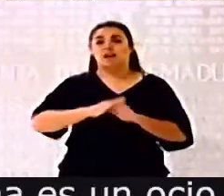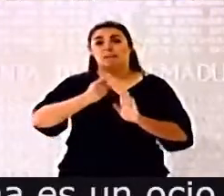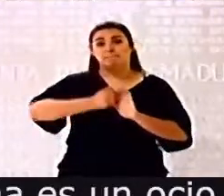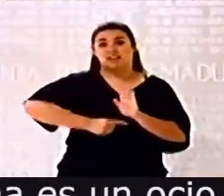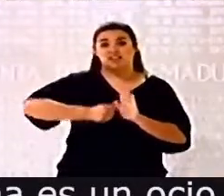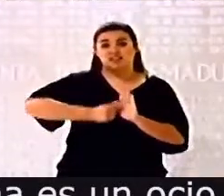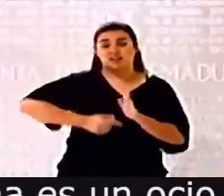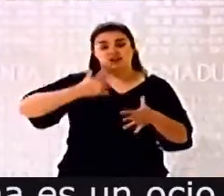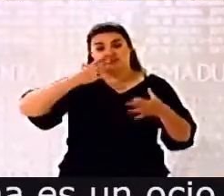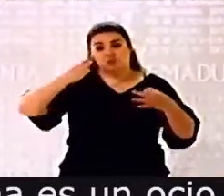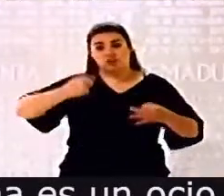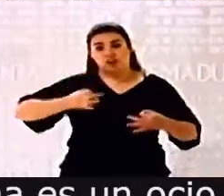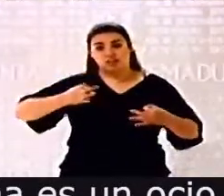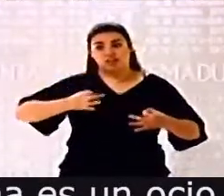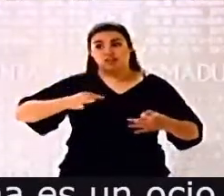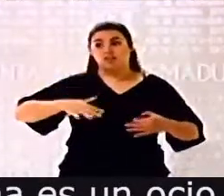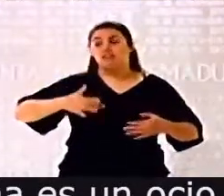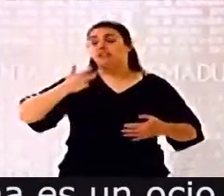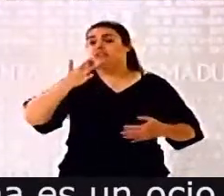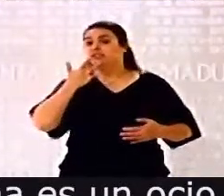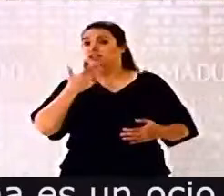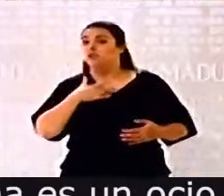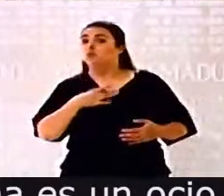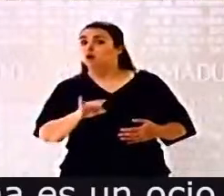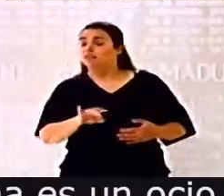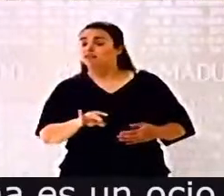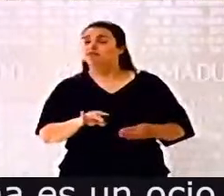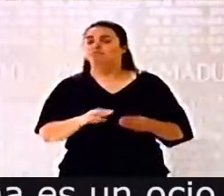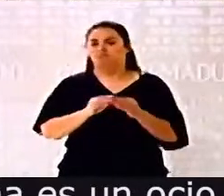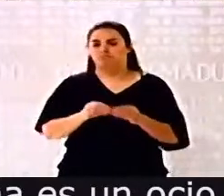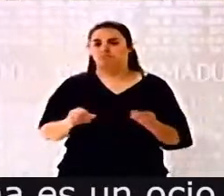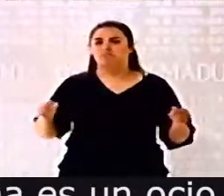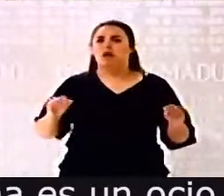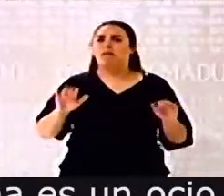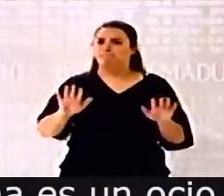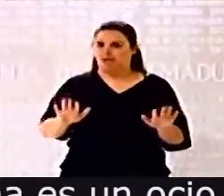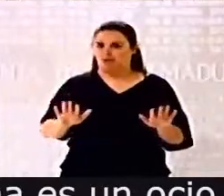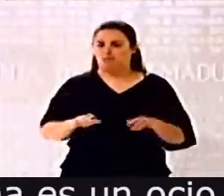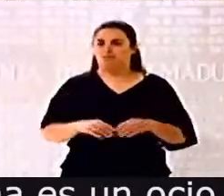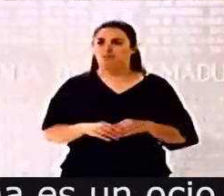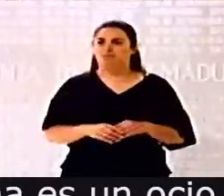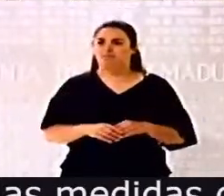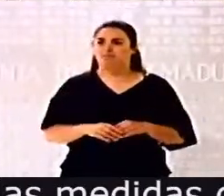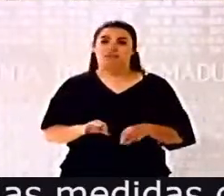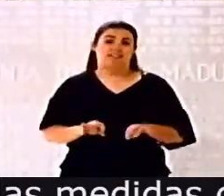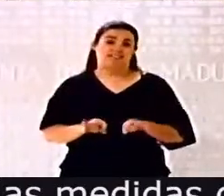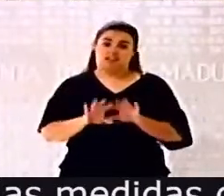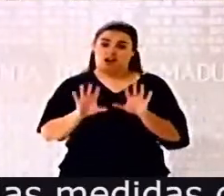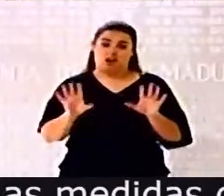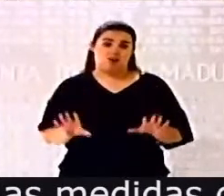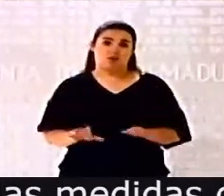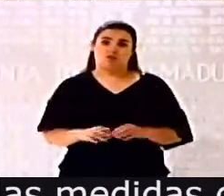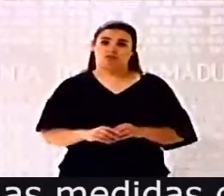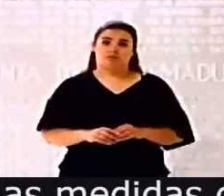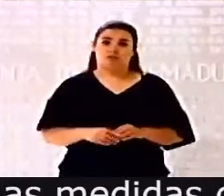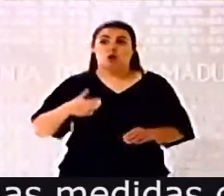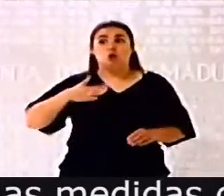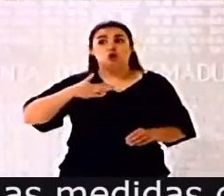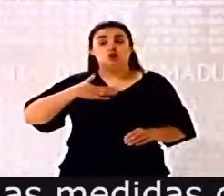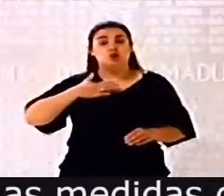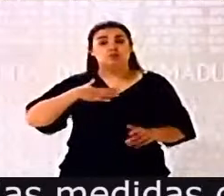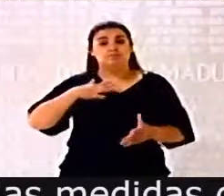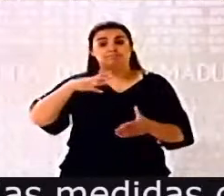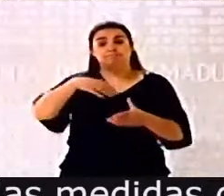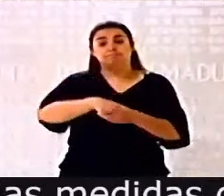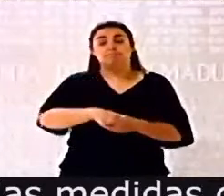medidas de seguridad en la medida de lo posible. Ahora, evidentemente, yo no me voy a